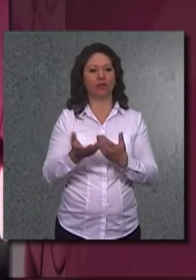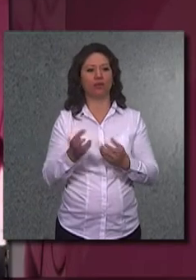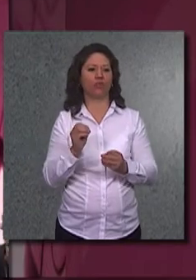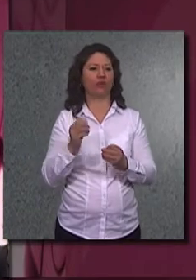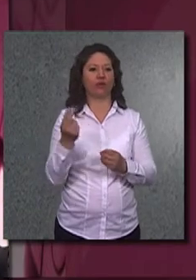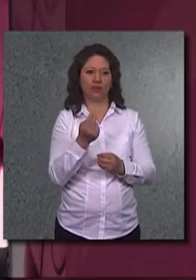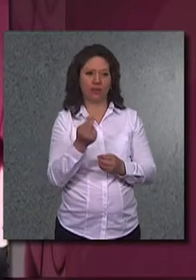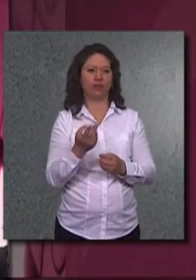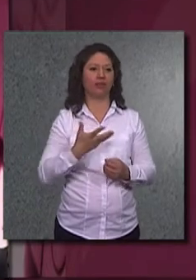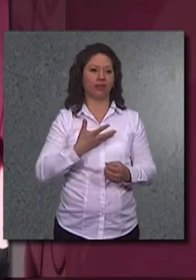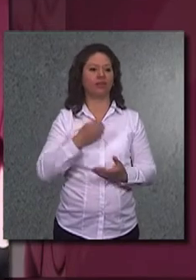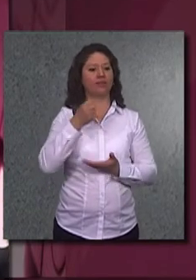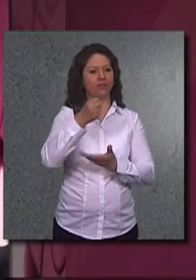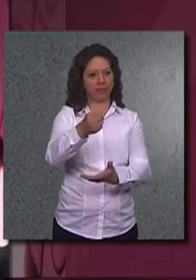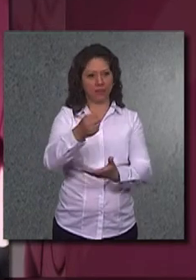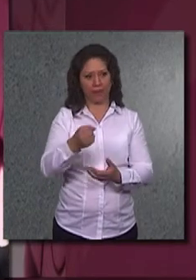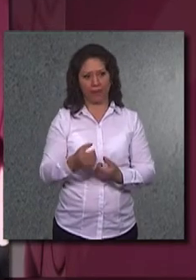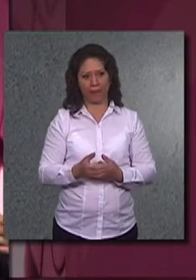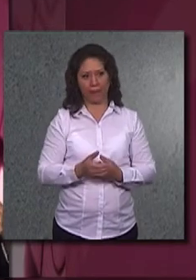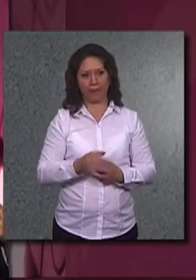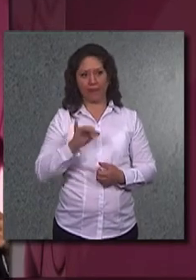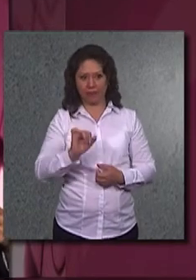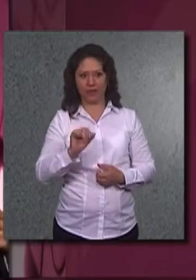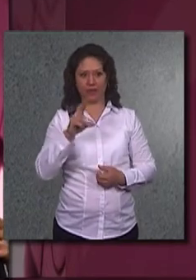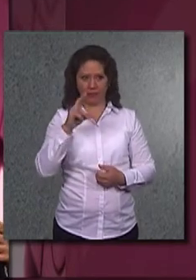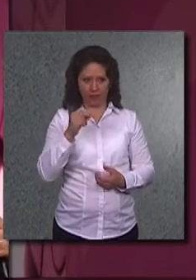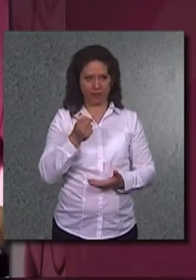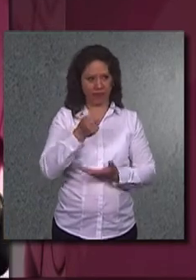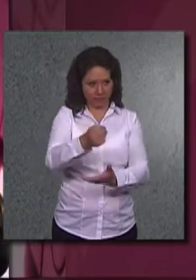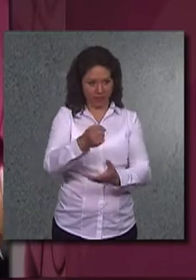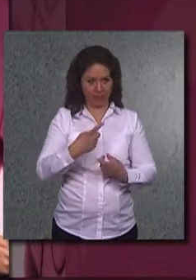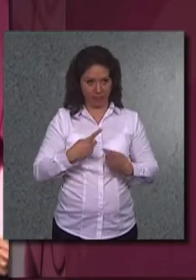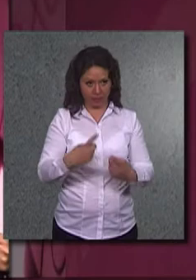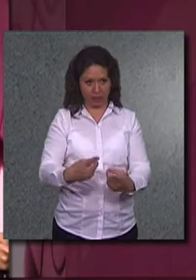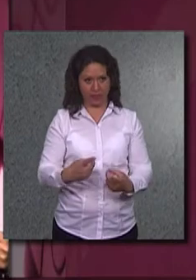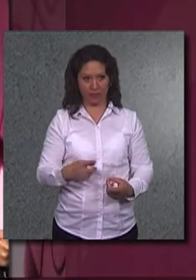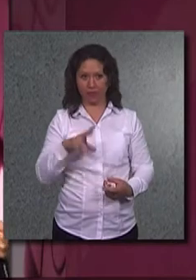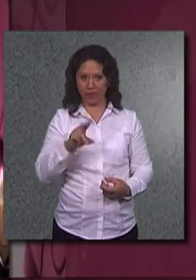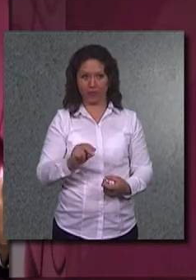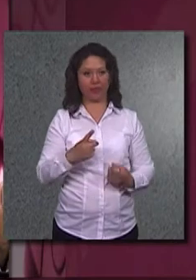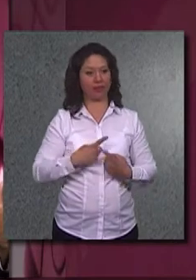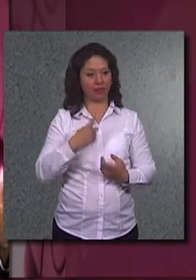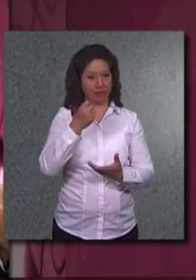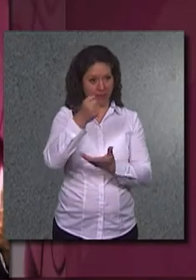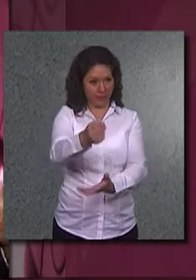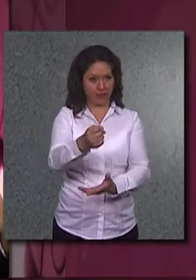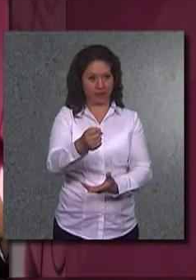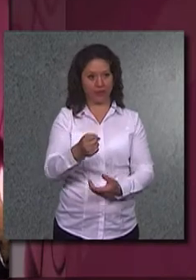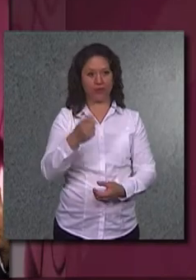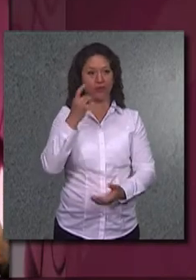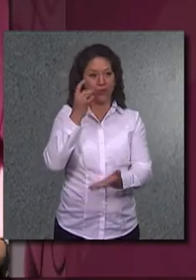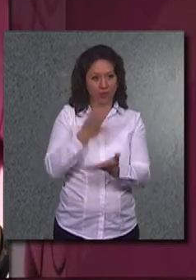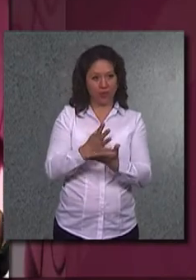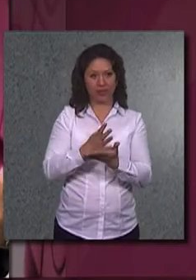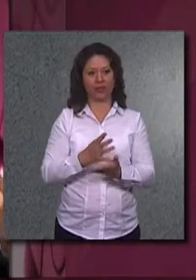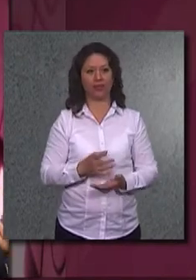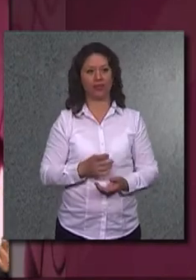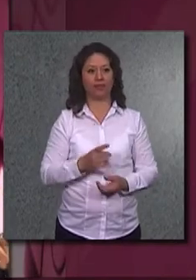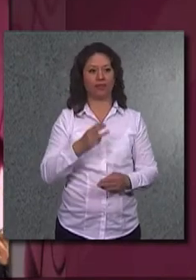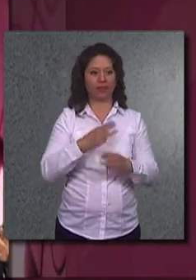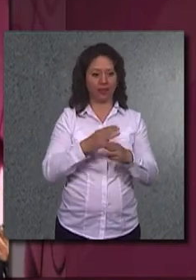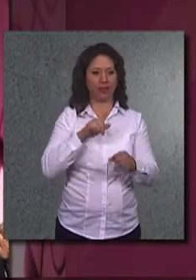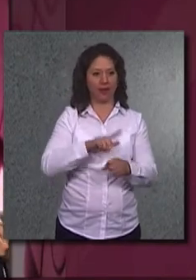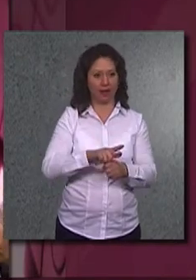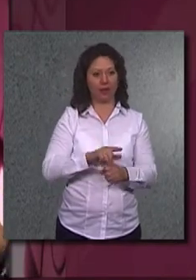en términos de financiamiento si los recursos llegaron a tiempo si los recursos se le dieron únicamente en